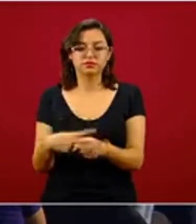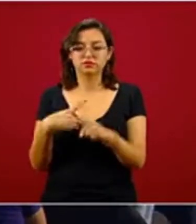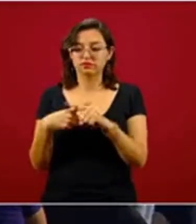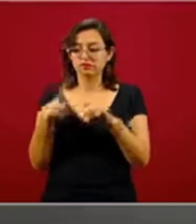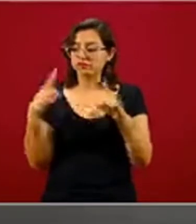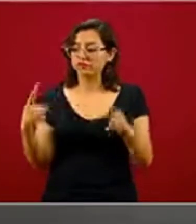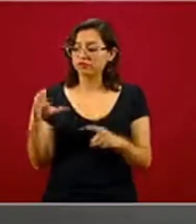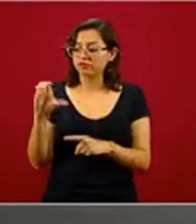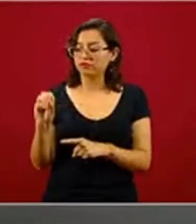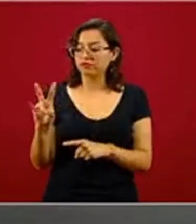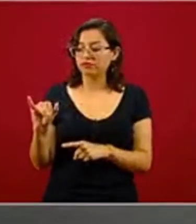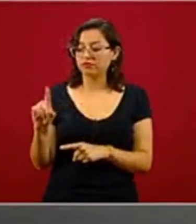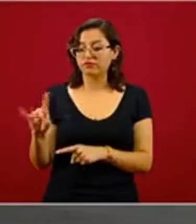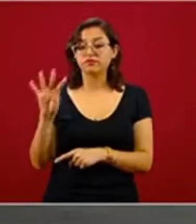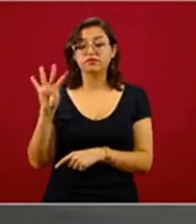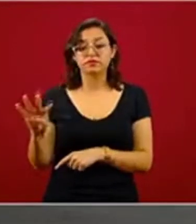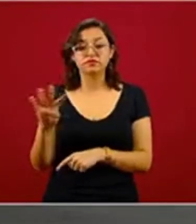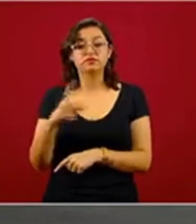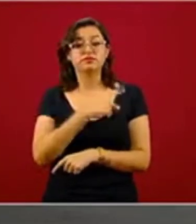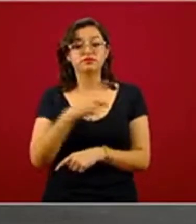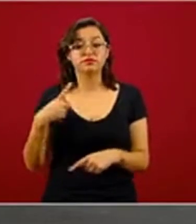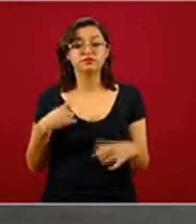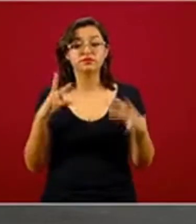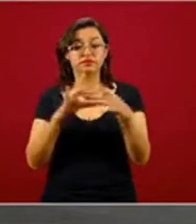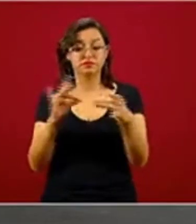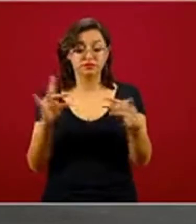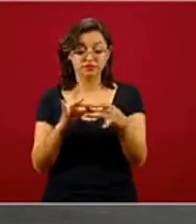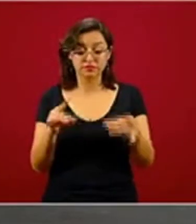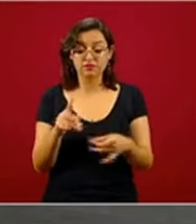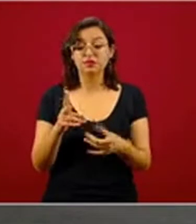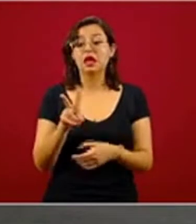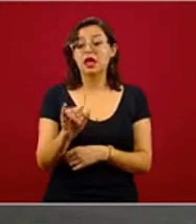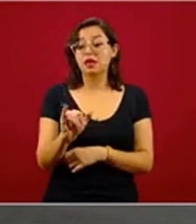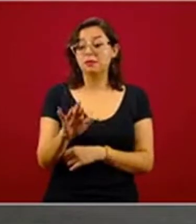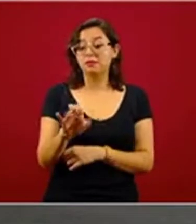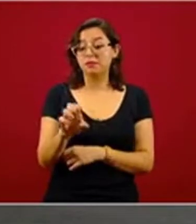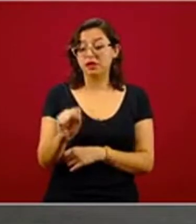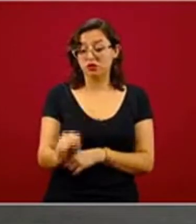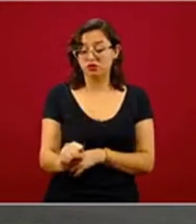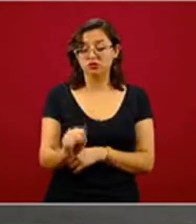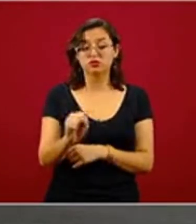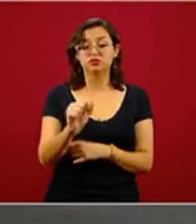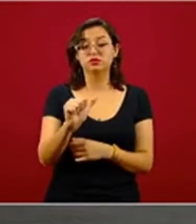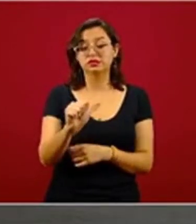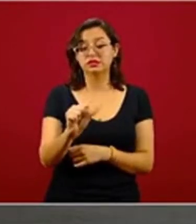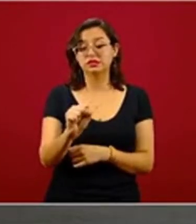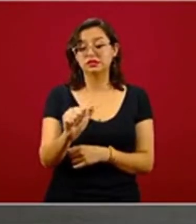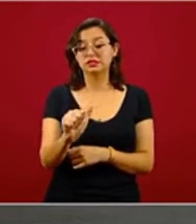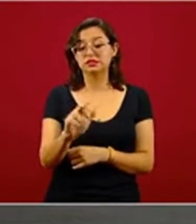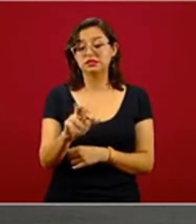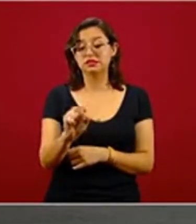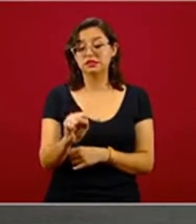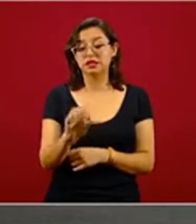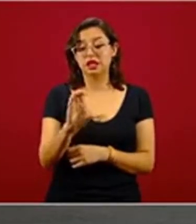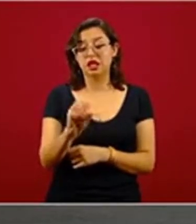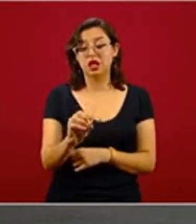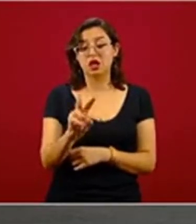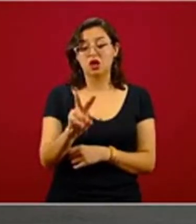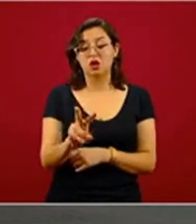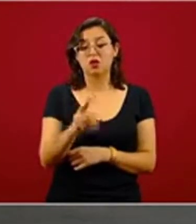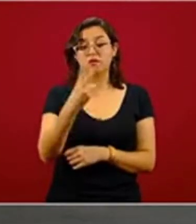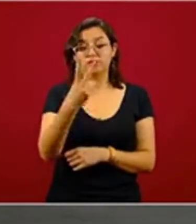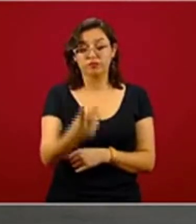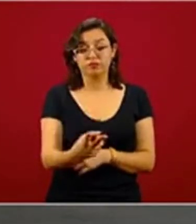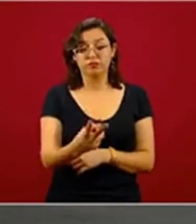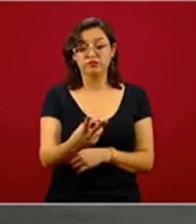COVID-19. Recordemos que el virus es SARS-CoV-2 y su identificación es saber que SARS-CoV-2 está colonizando la